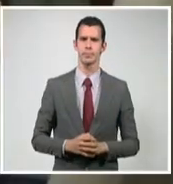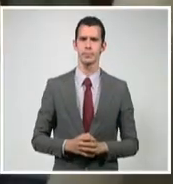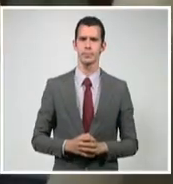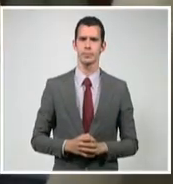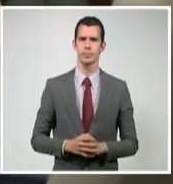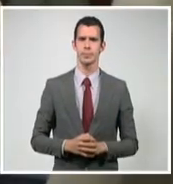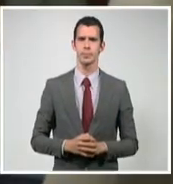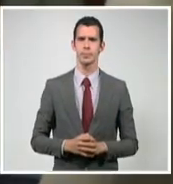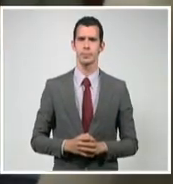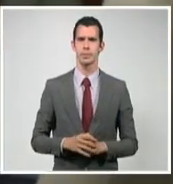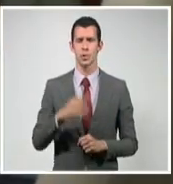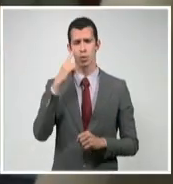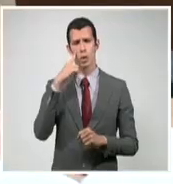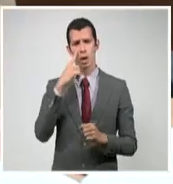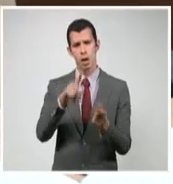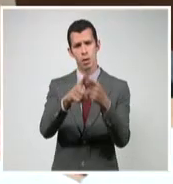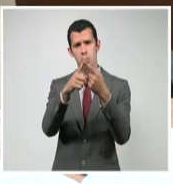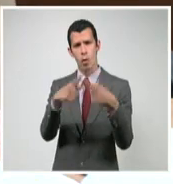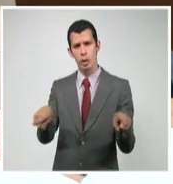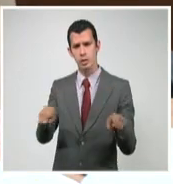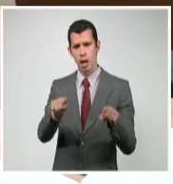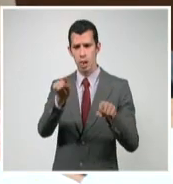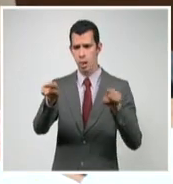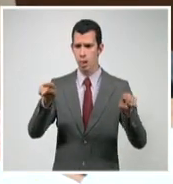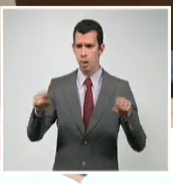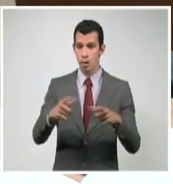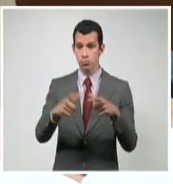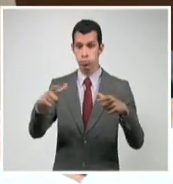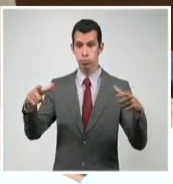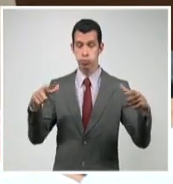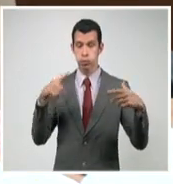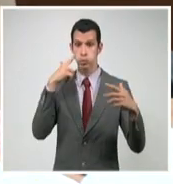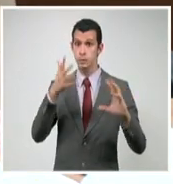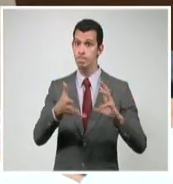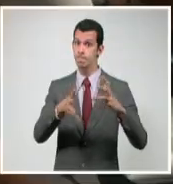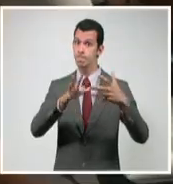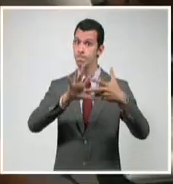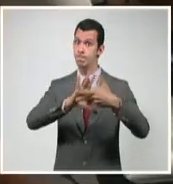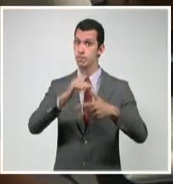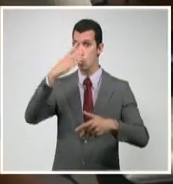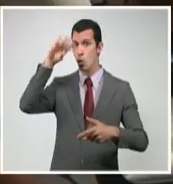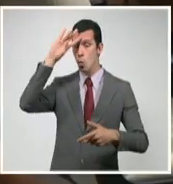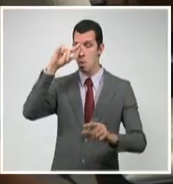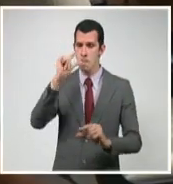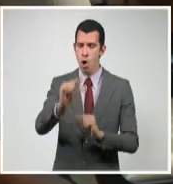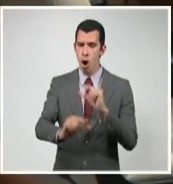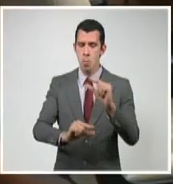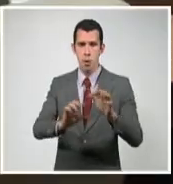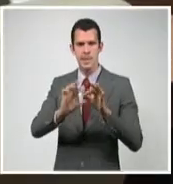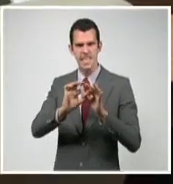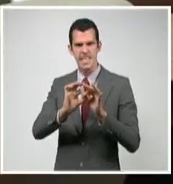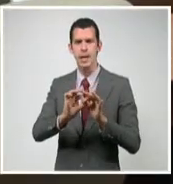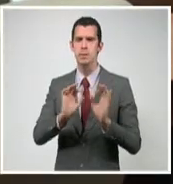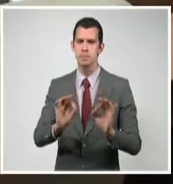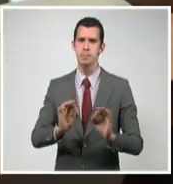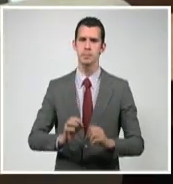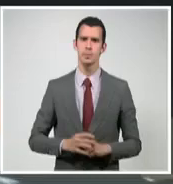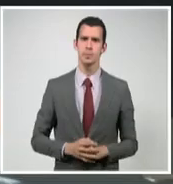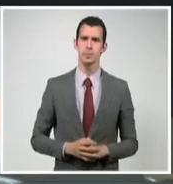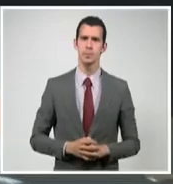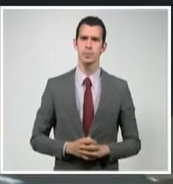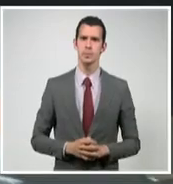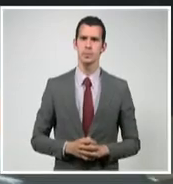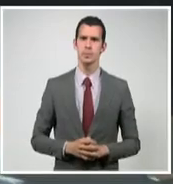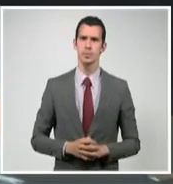una cifra que ratifica la complejidad por la que atraviesa la mayor de las antillas en el enfrentamiento al nuevo coronavirus ante